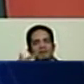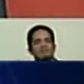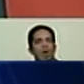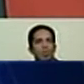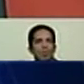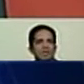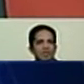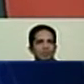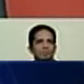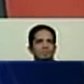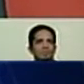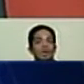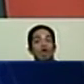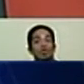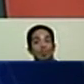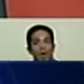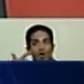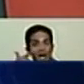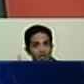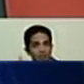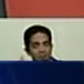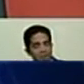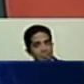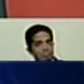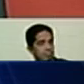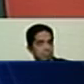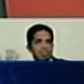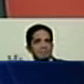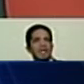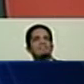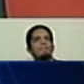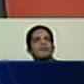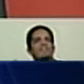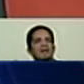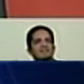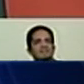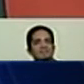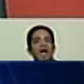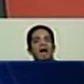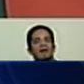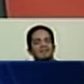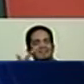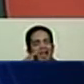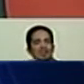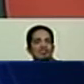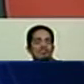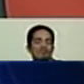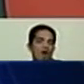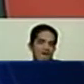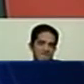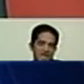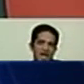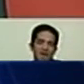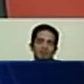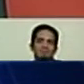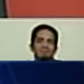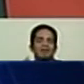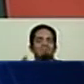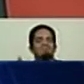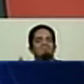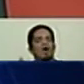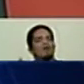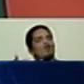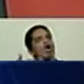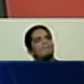Luego que obtuvieron su independencia, este gobierno, servil a los intereses de una transnacional estadounidense, pretende llevar